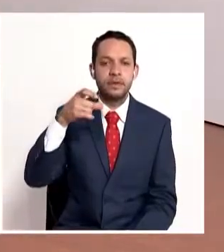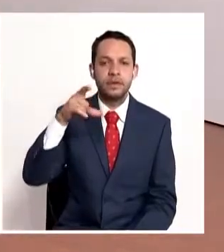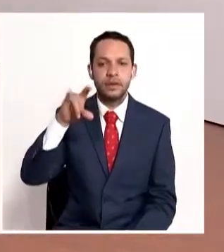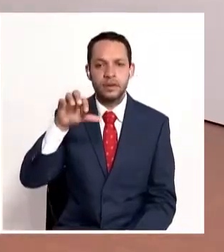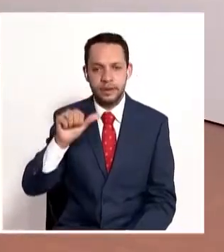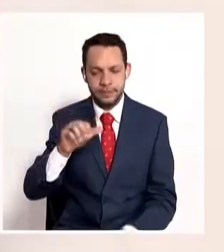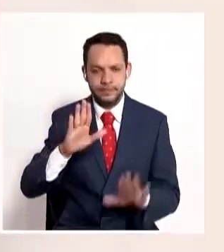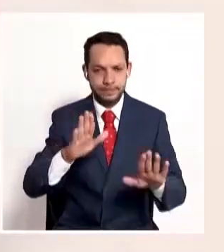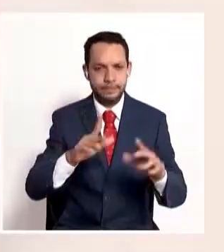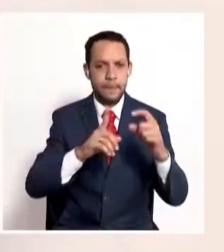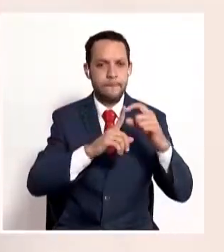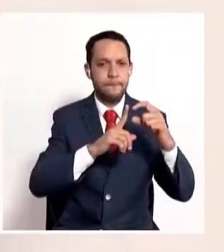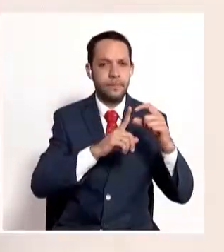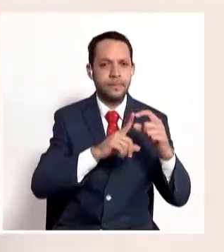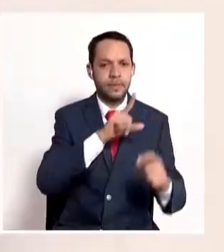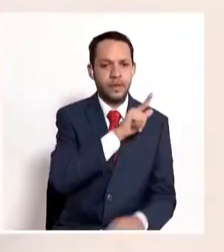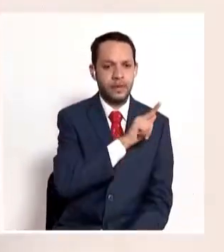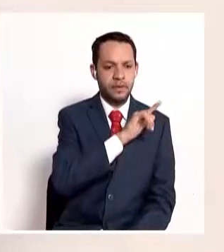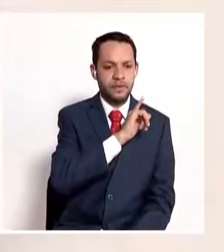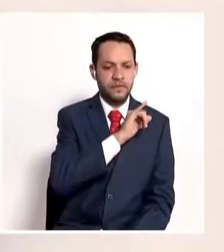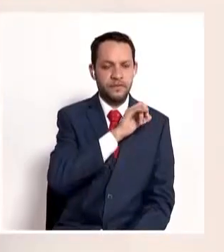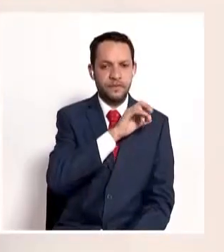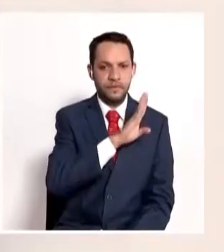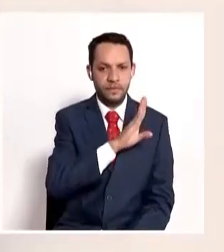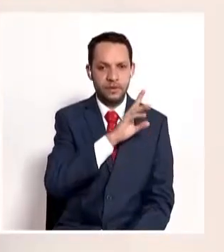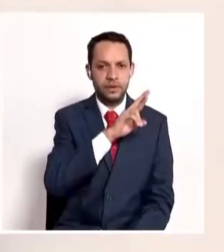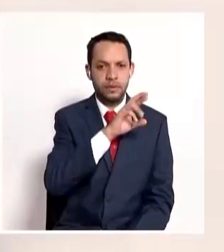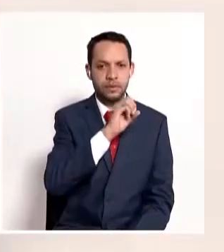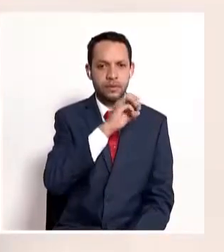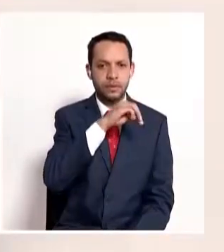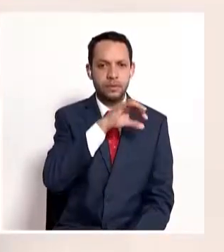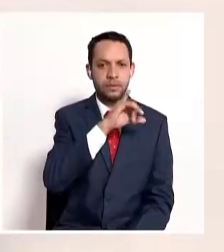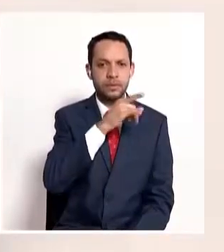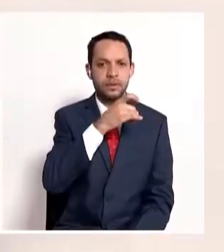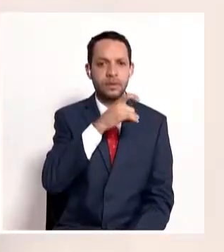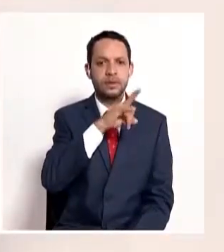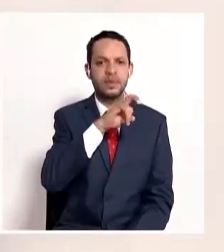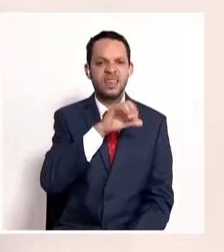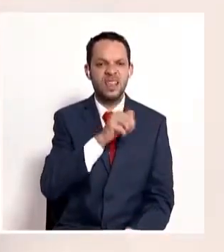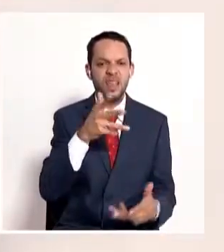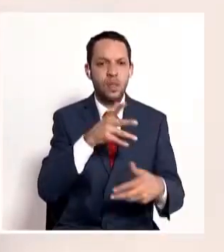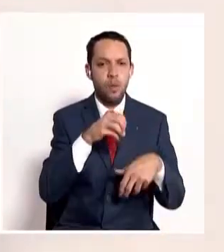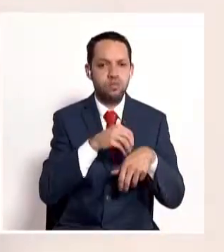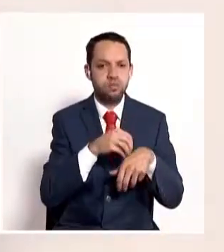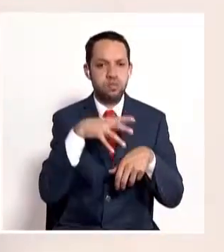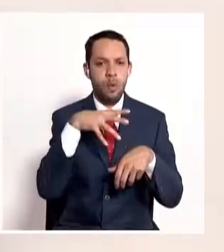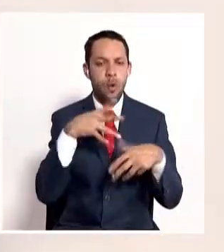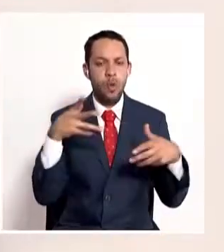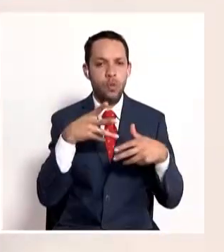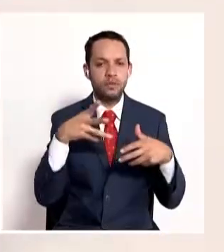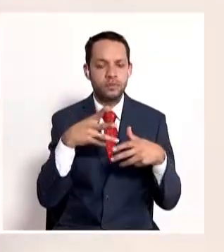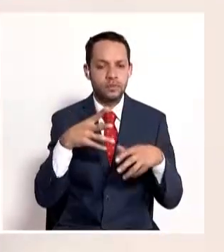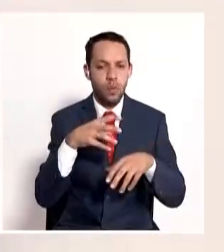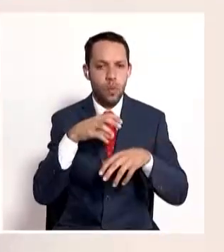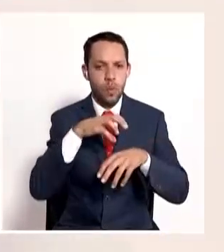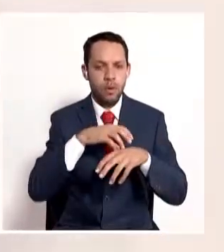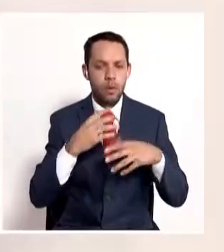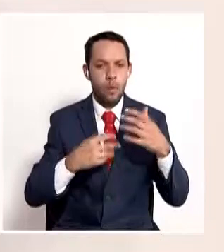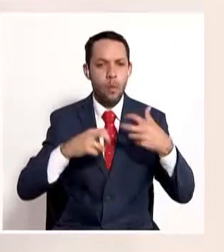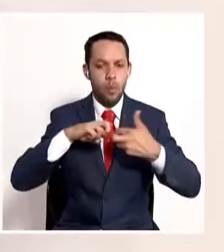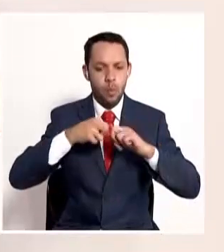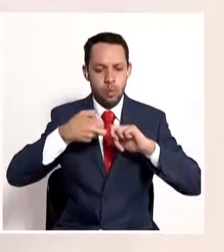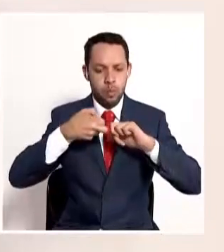lo que hace es un componente inflamatorio principalmente sobre las fascias y todos los músculos